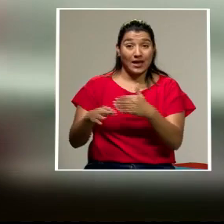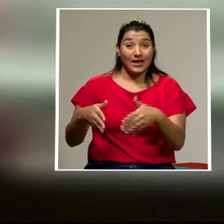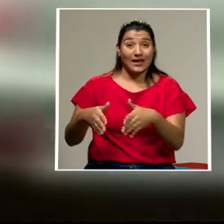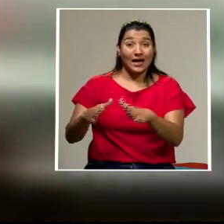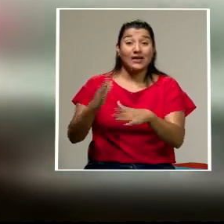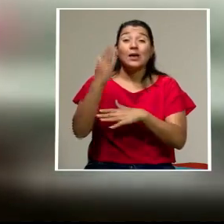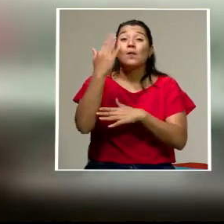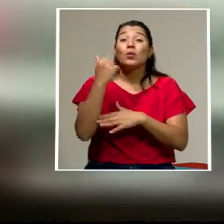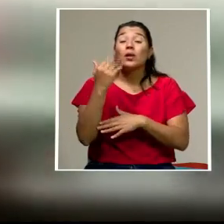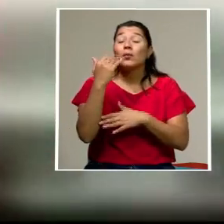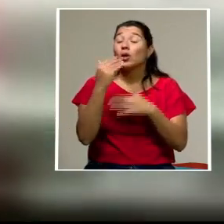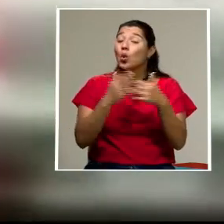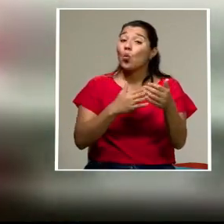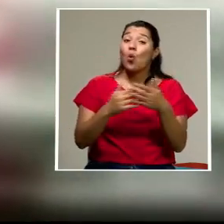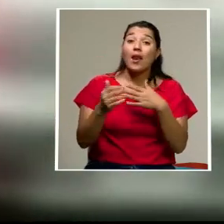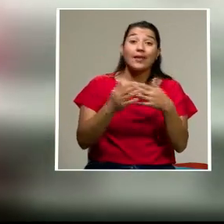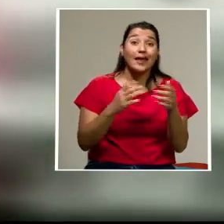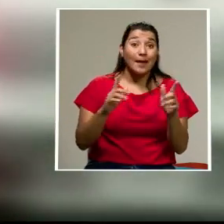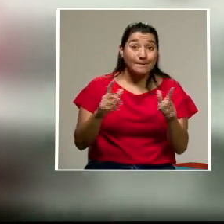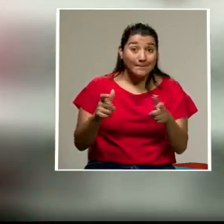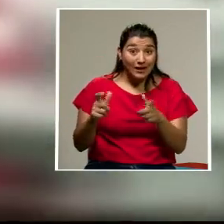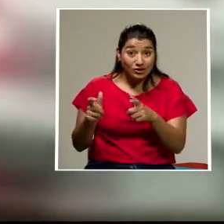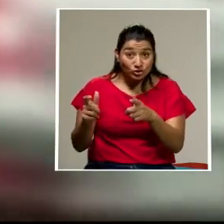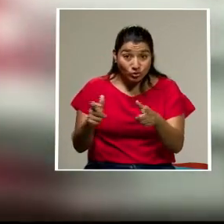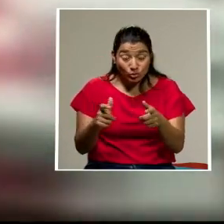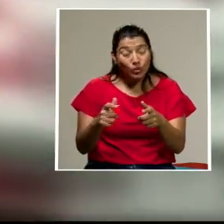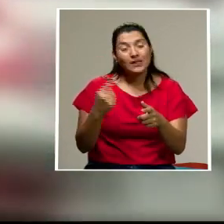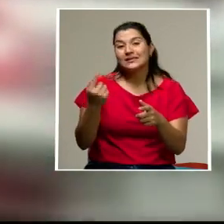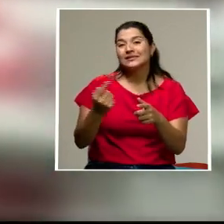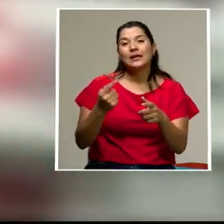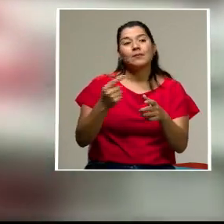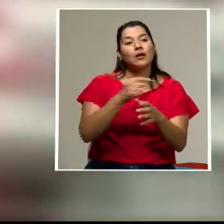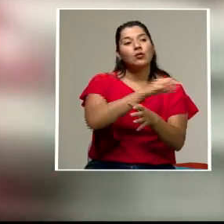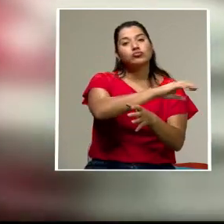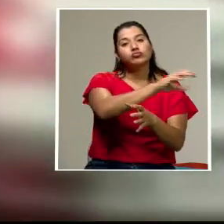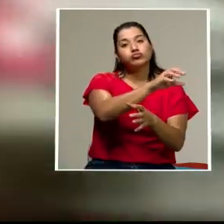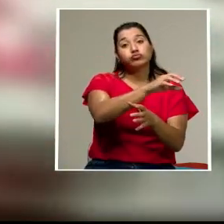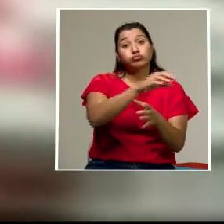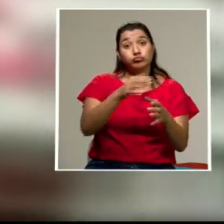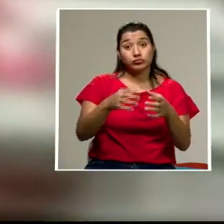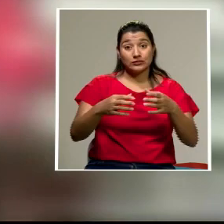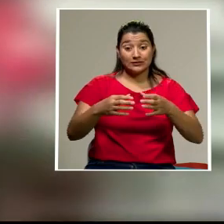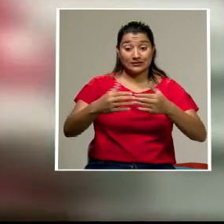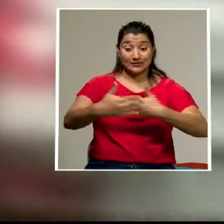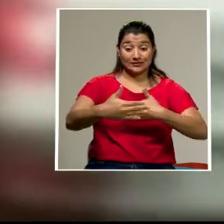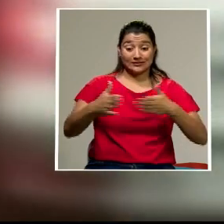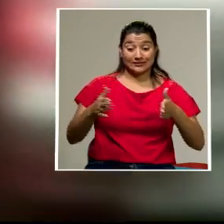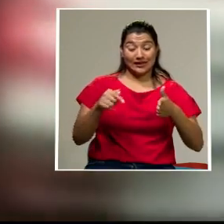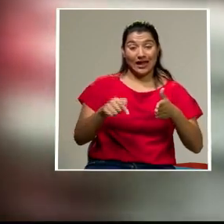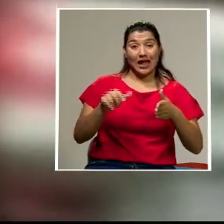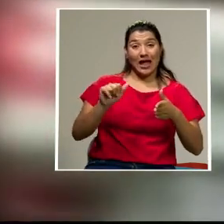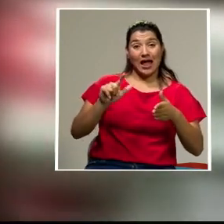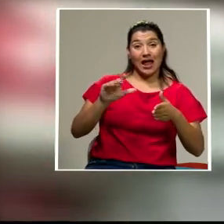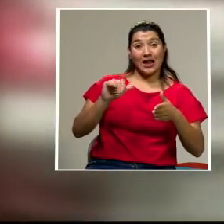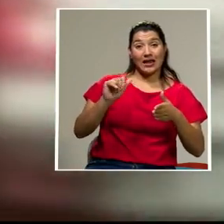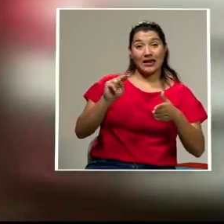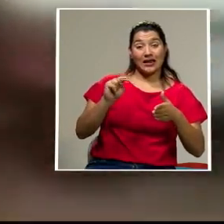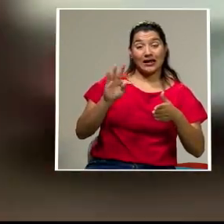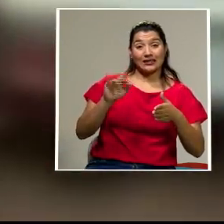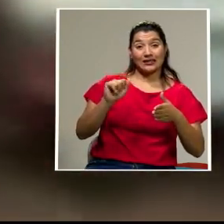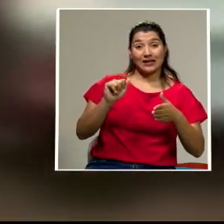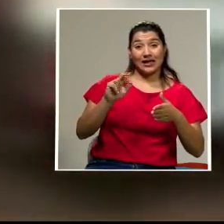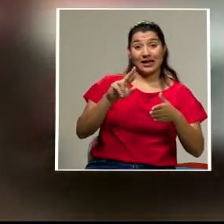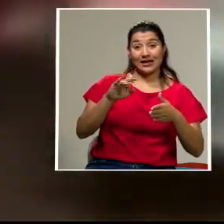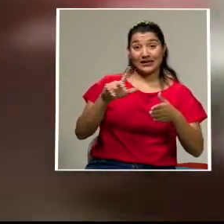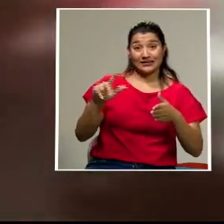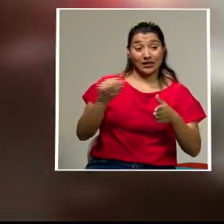basura que queda en la calle, eso va a llegar a un tragante, a un pozo, a un tubo, y cuando se empiezan a acumular tenemos problemas serios. También tenemos